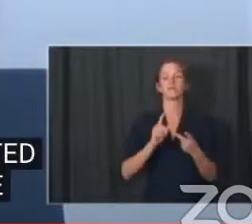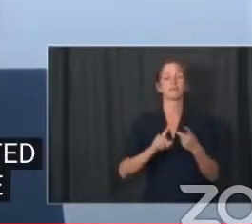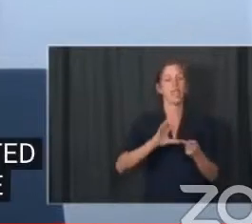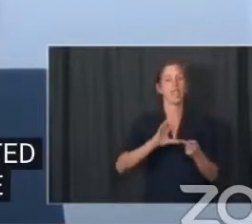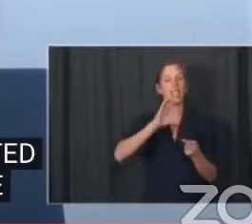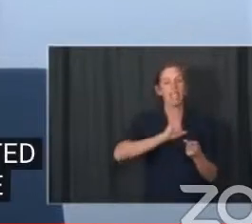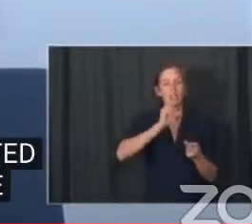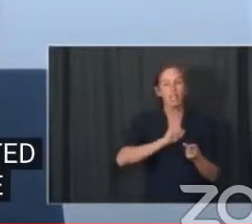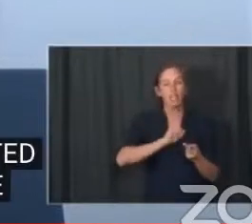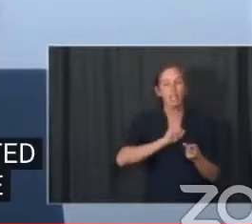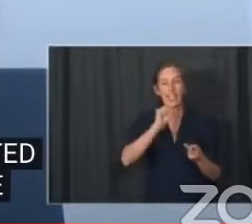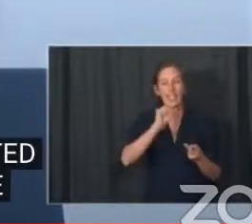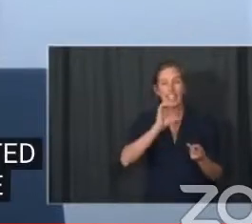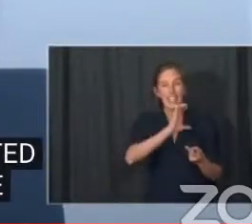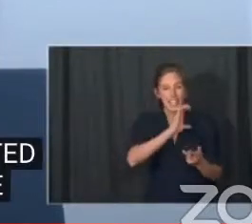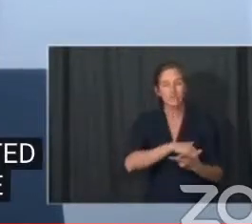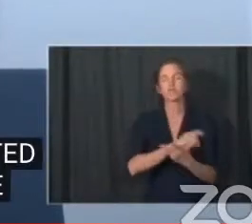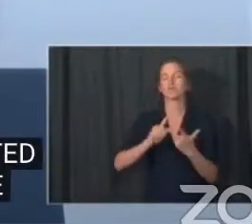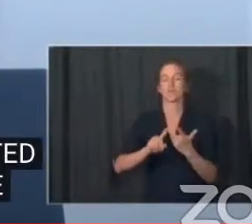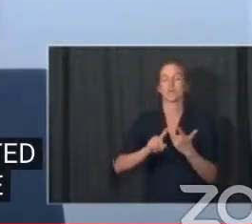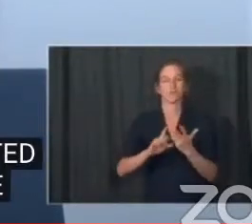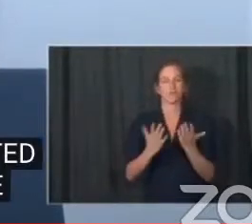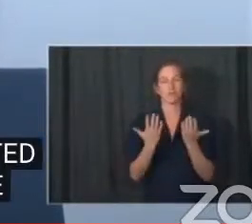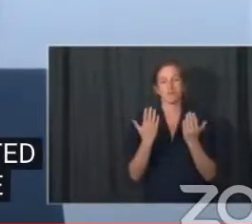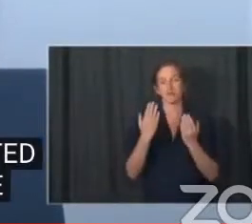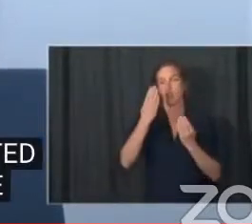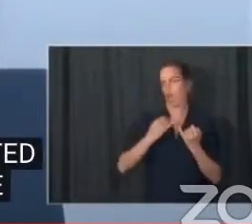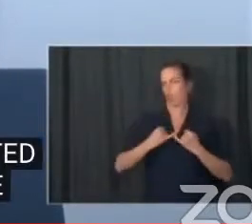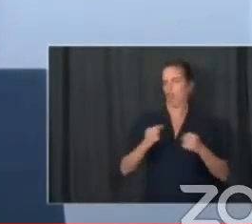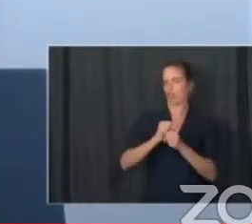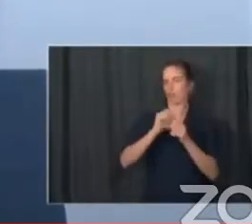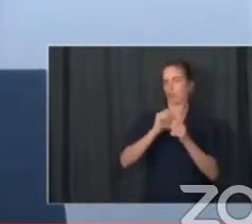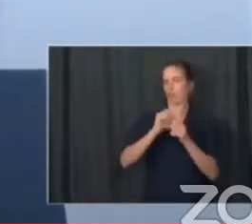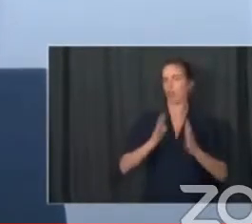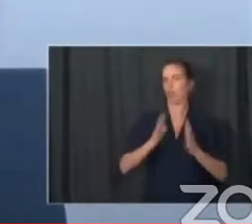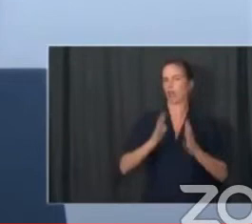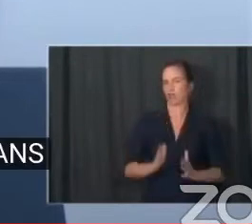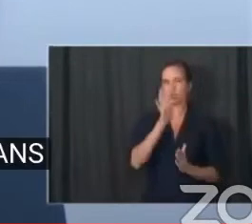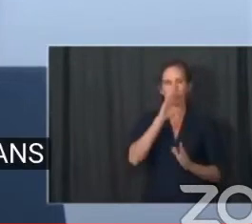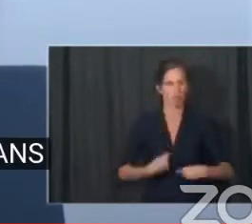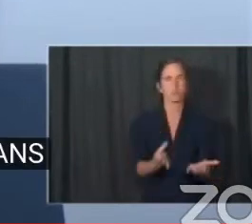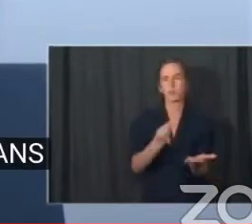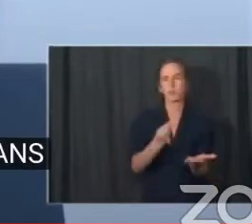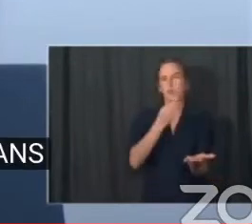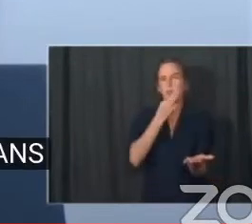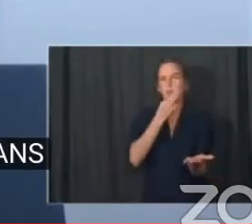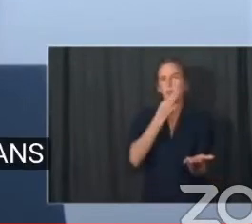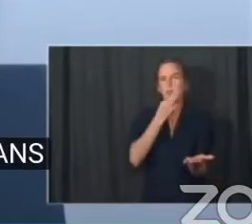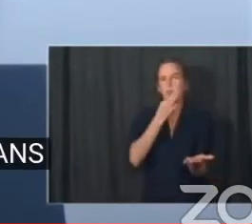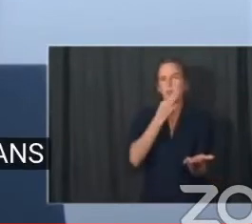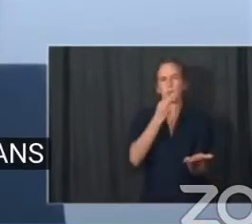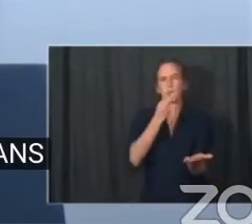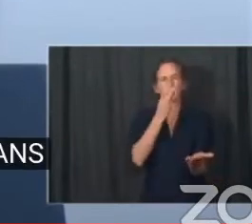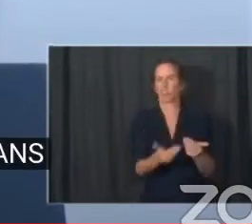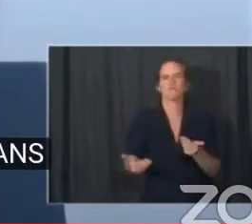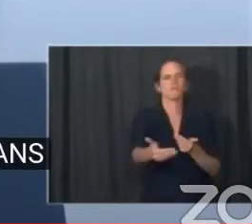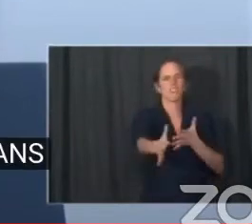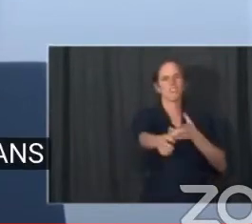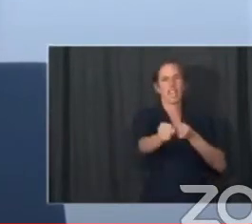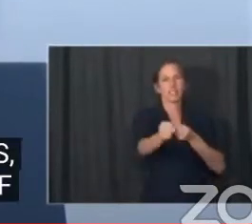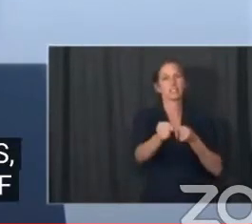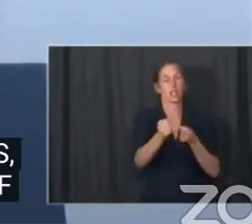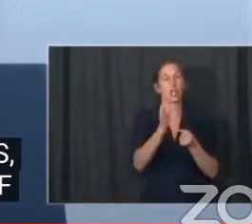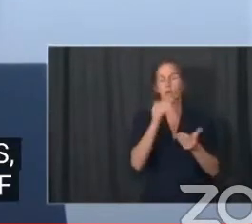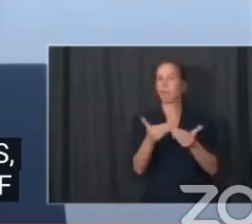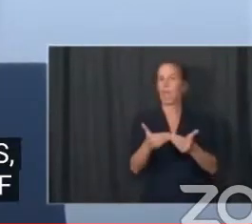para hacerlo. La a vacuna matter of será weeks. Get out distribuida very para much ahead of los schedule. Any trabajadores que schedule están that en I primera said we're going instancia, to a be las personas far